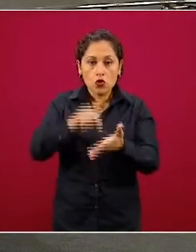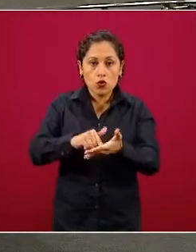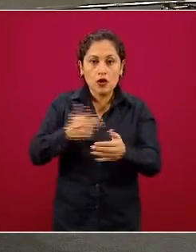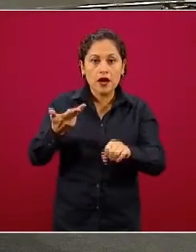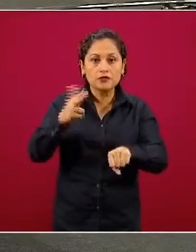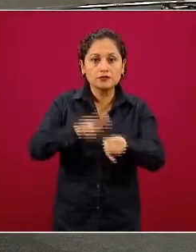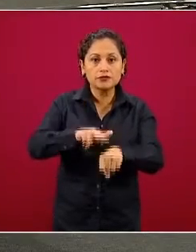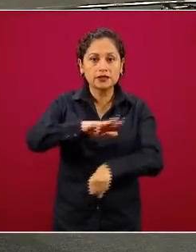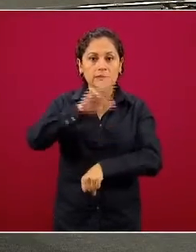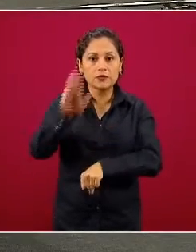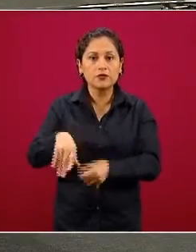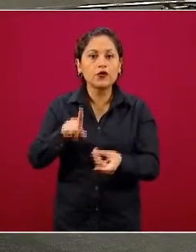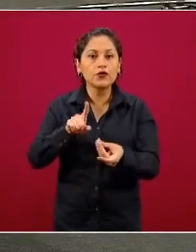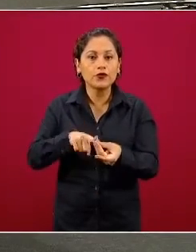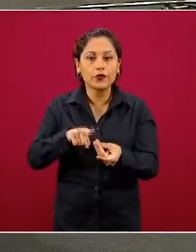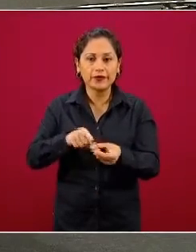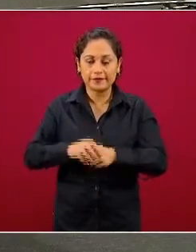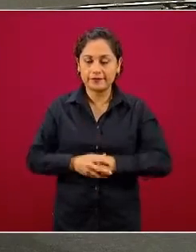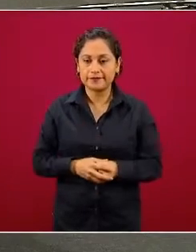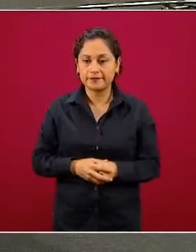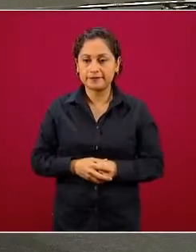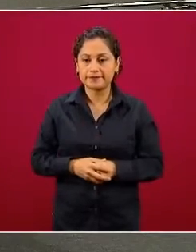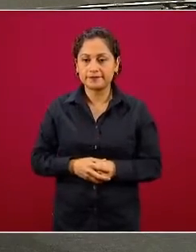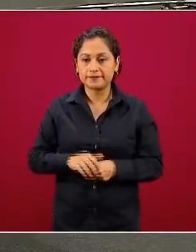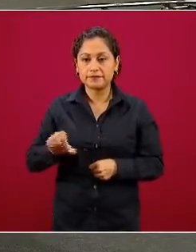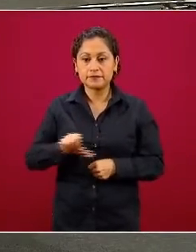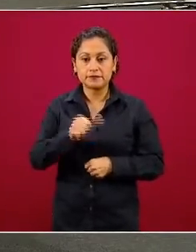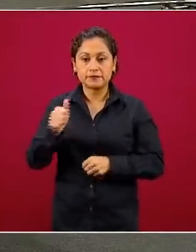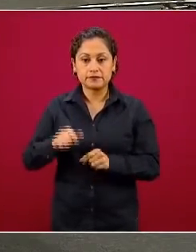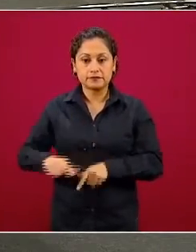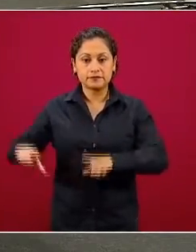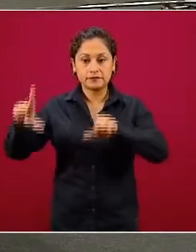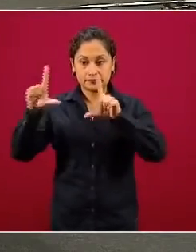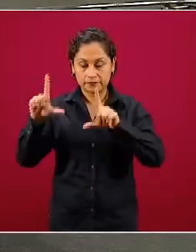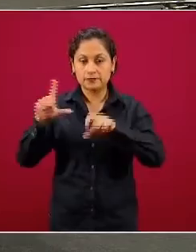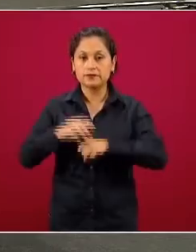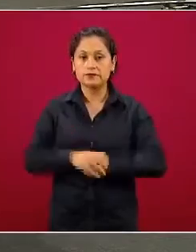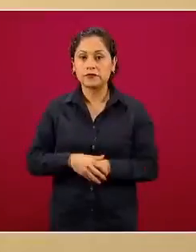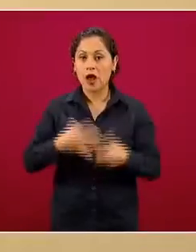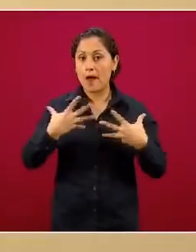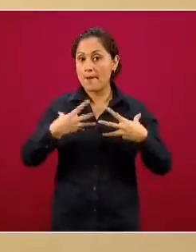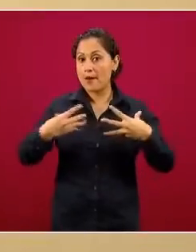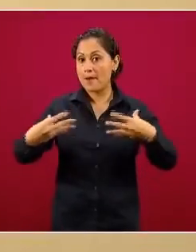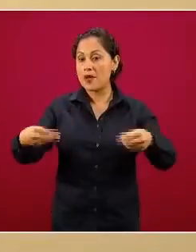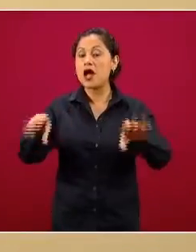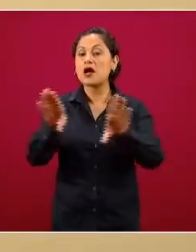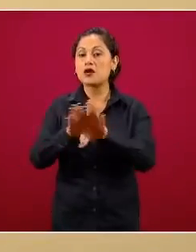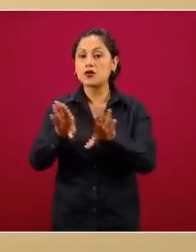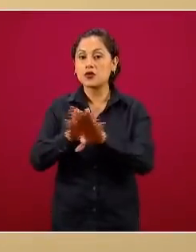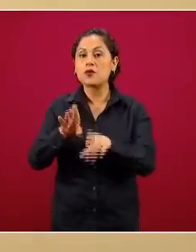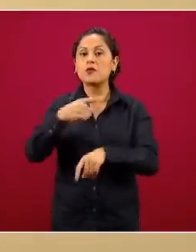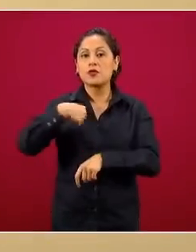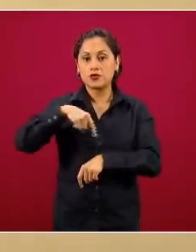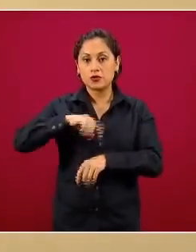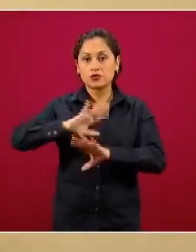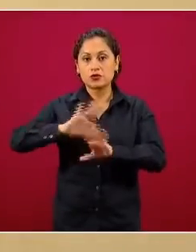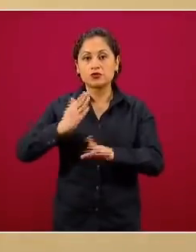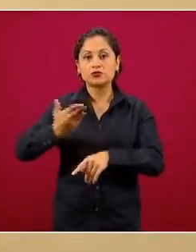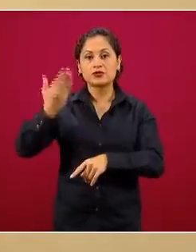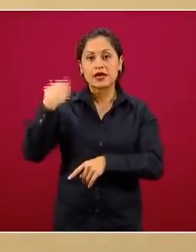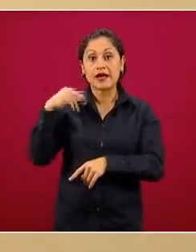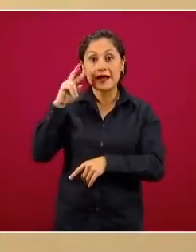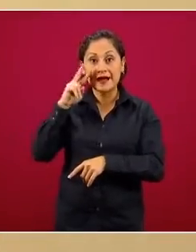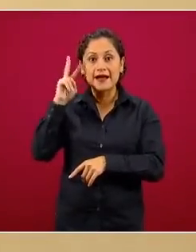la siguiente diapositiva vemos la curva epidémica. Hemos estado diciendo en los últimos días esta tendencia ascendente,